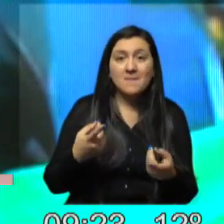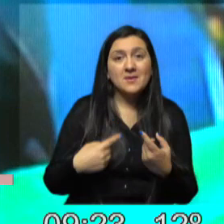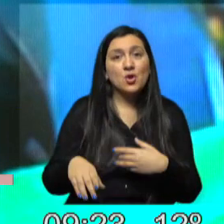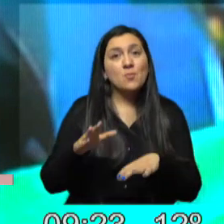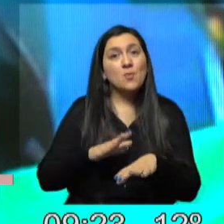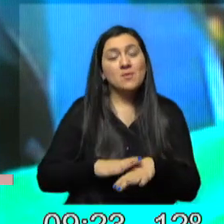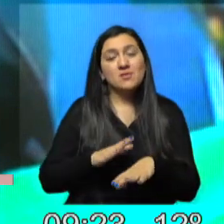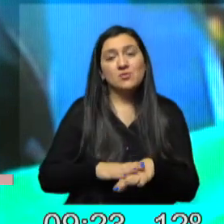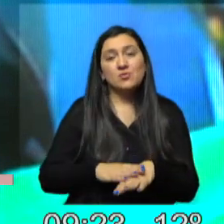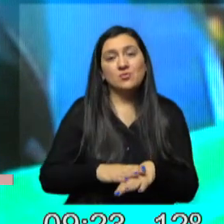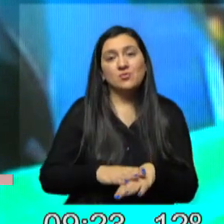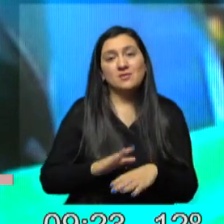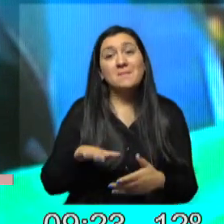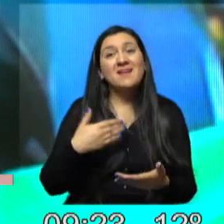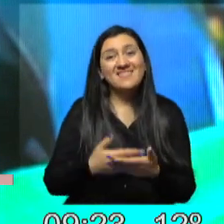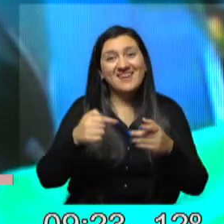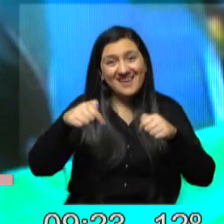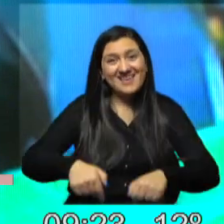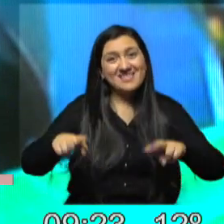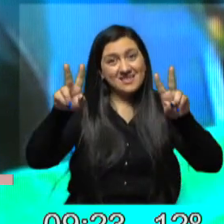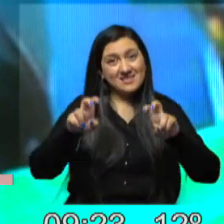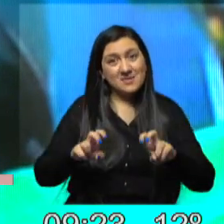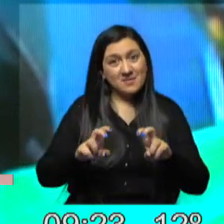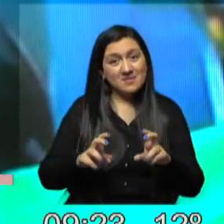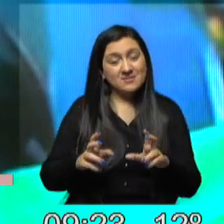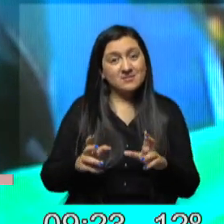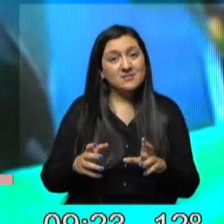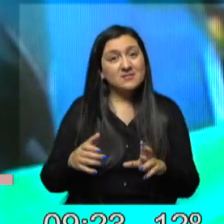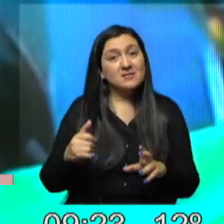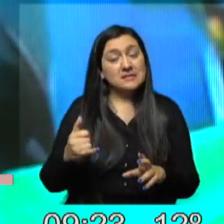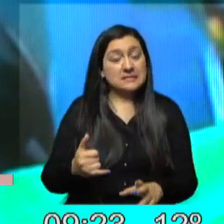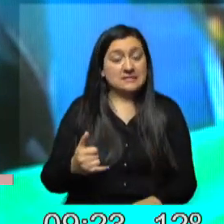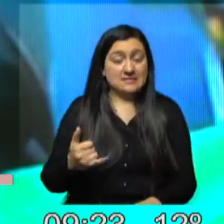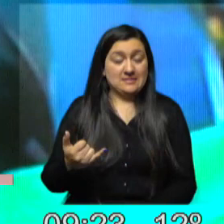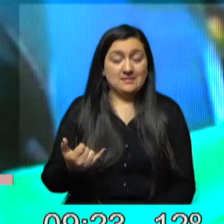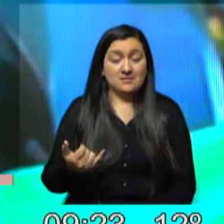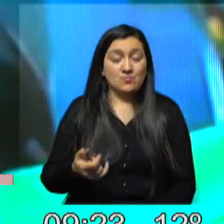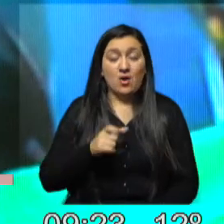de poner esto arriba de la mesa tenía como elementos